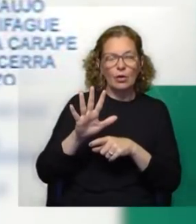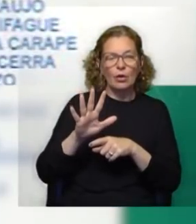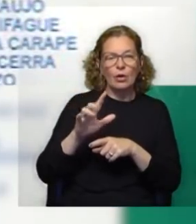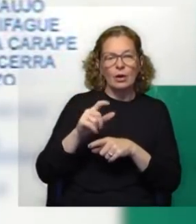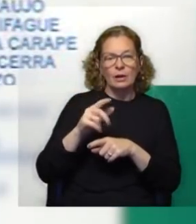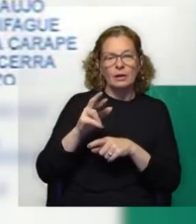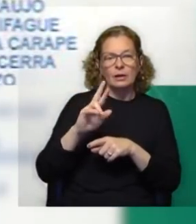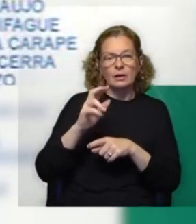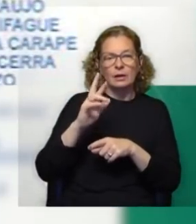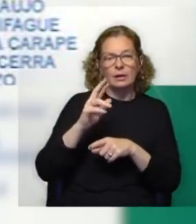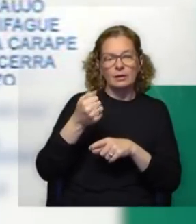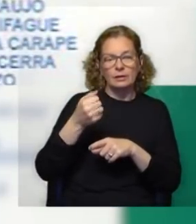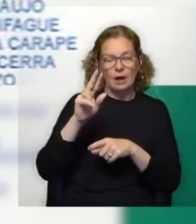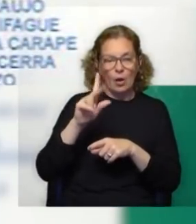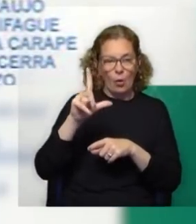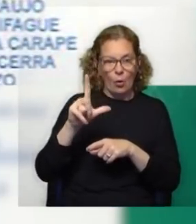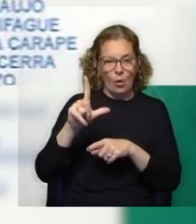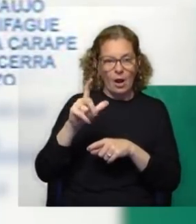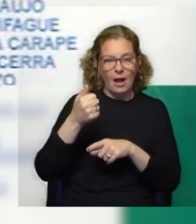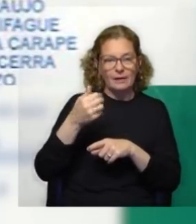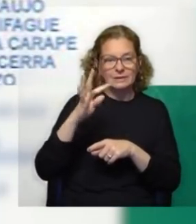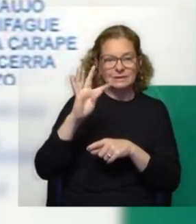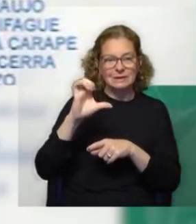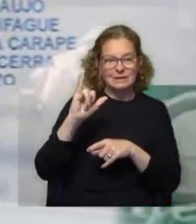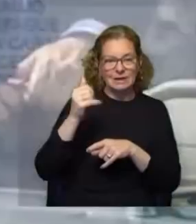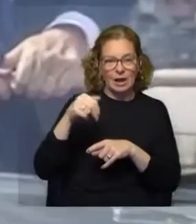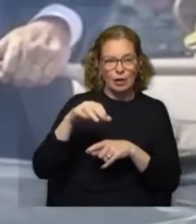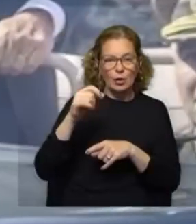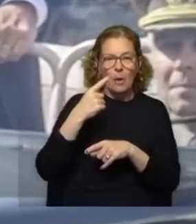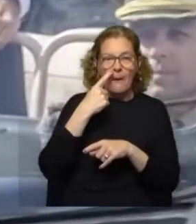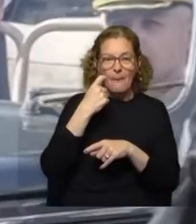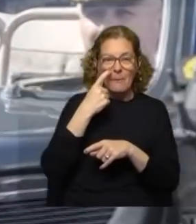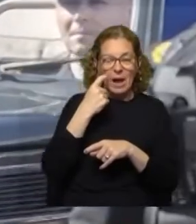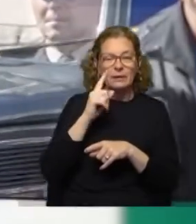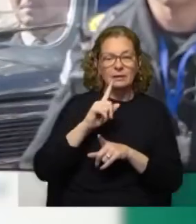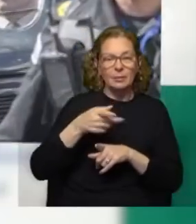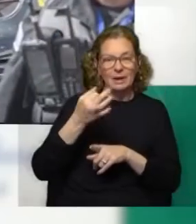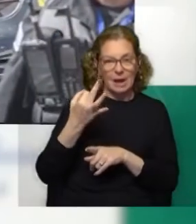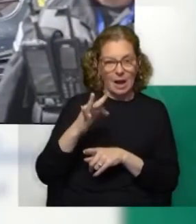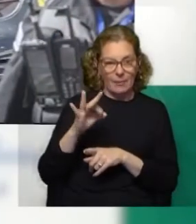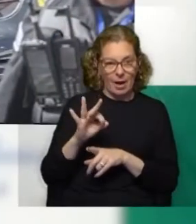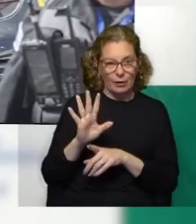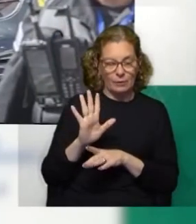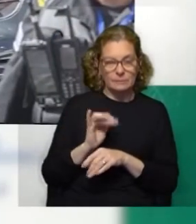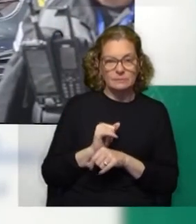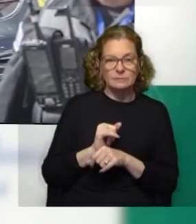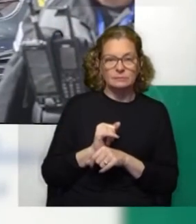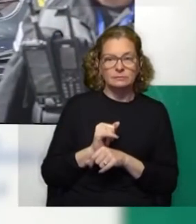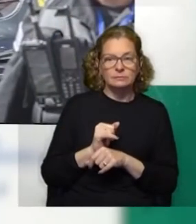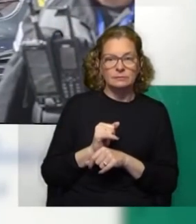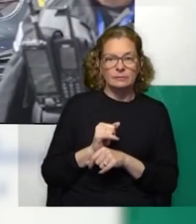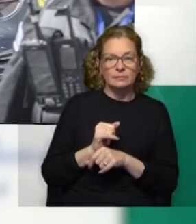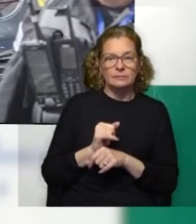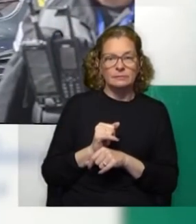escrito con c en lugar de ese el apellido nombre tanto del hermano como del padre del ex jefe de la custodia del presidente Luis la calle